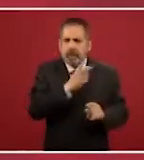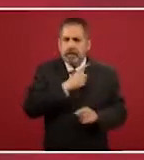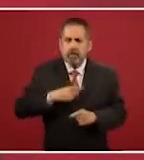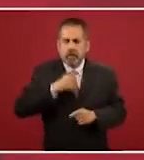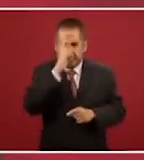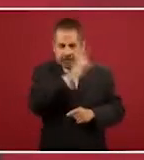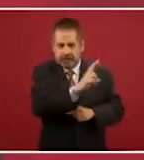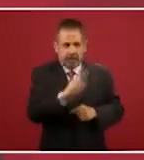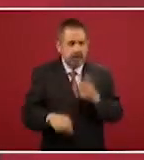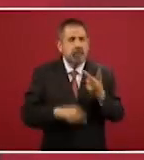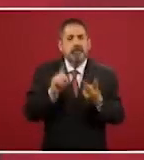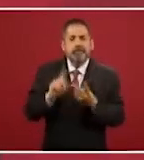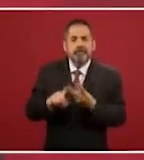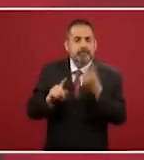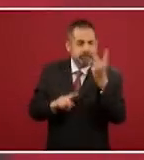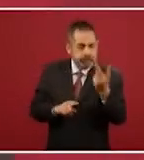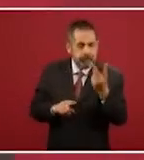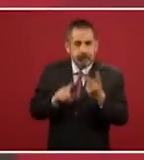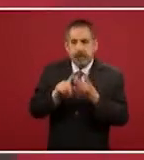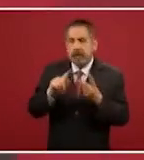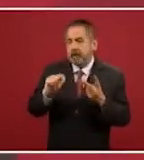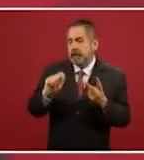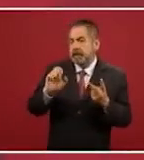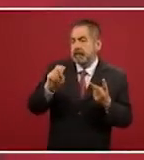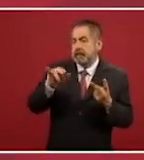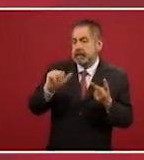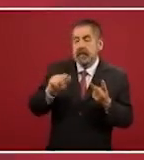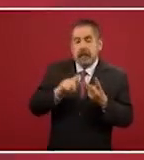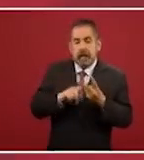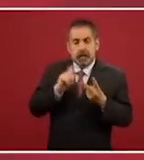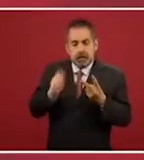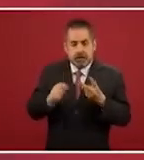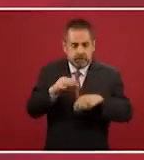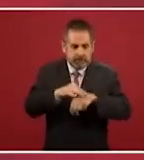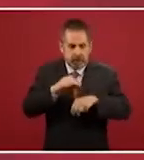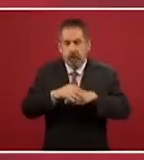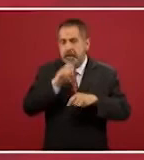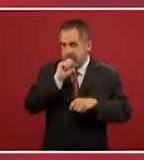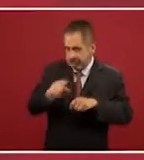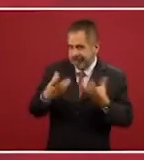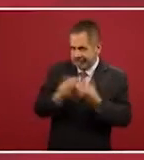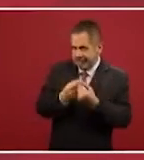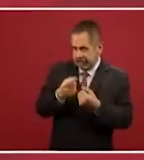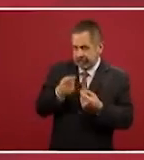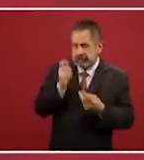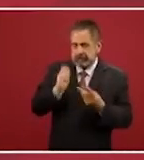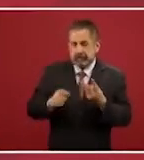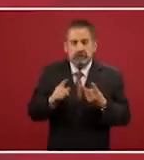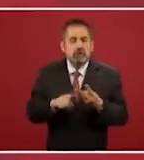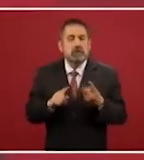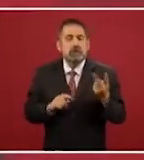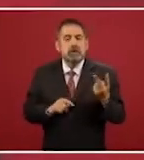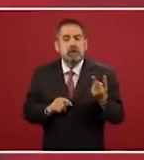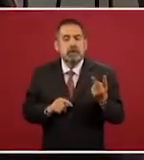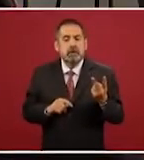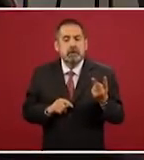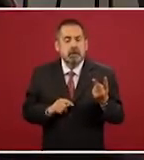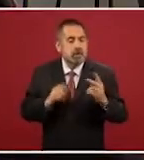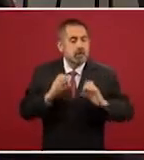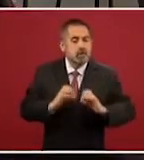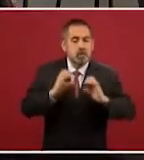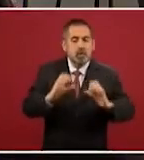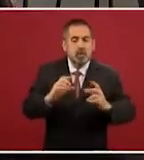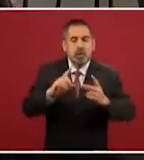hay una connotación también técnica va un poco más allá de lo médico pero es parte de la salud pública que es cuidar